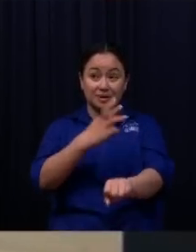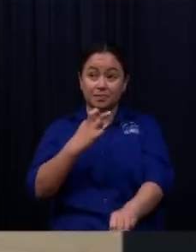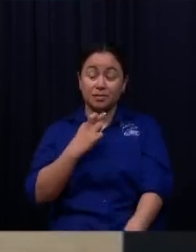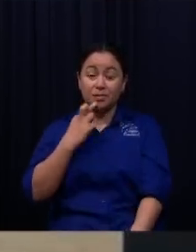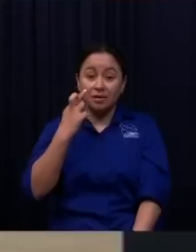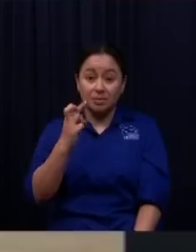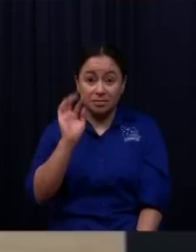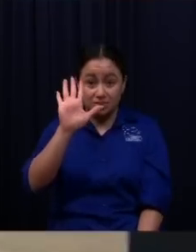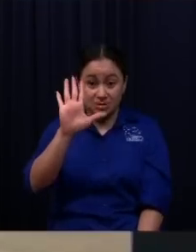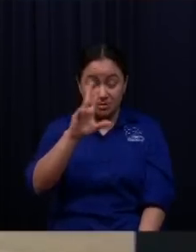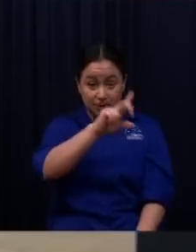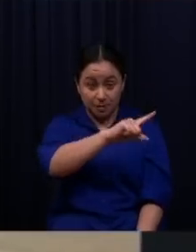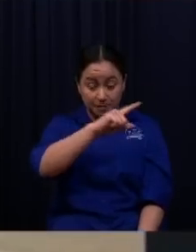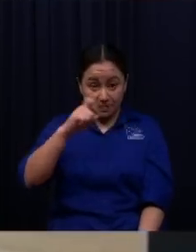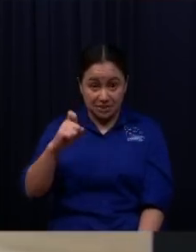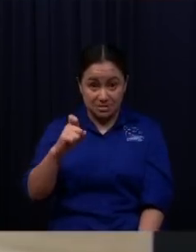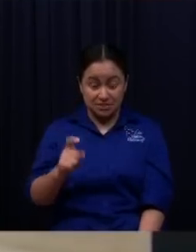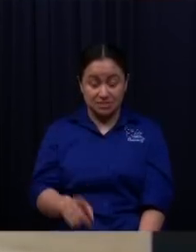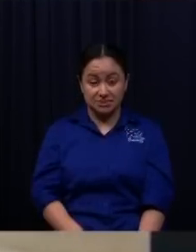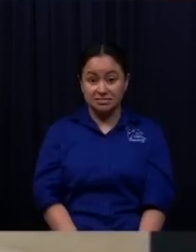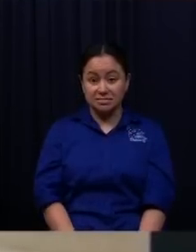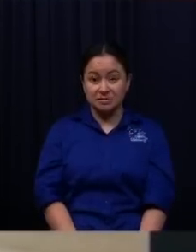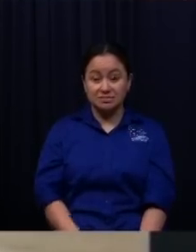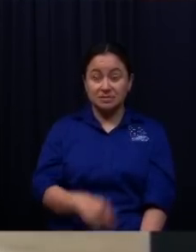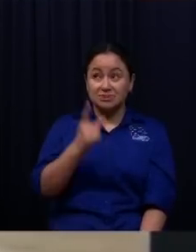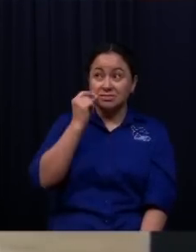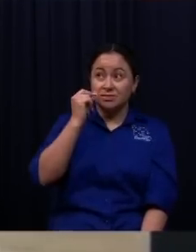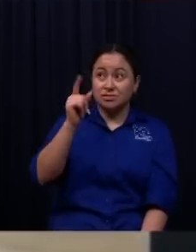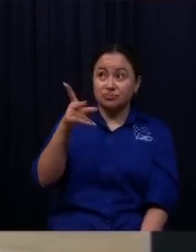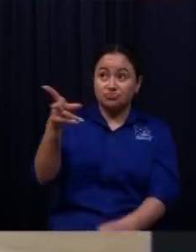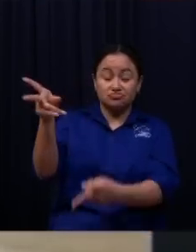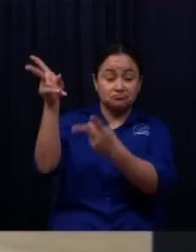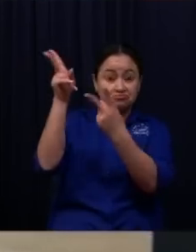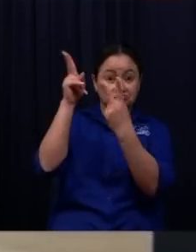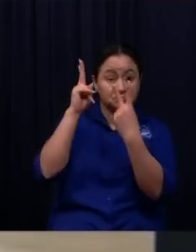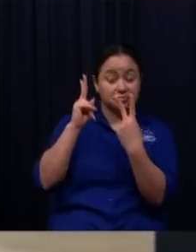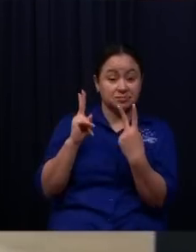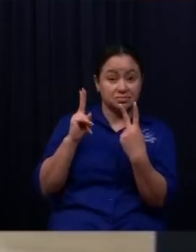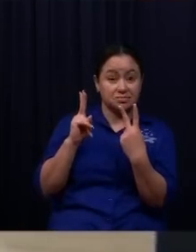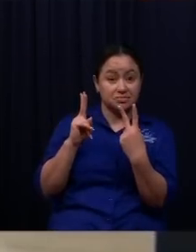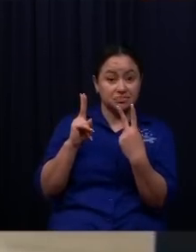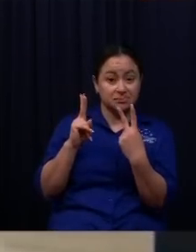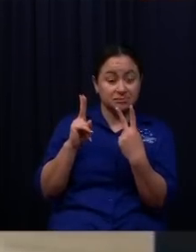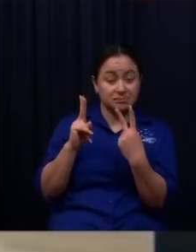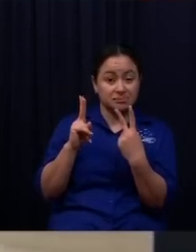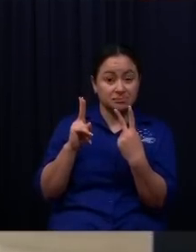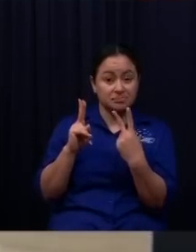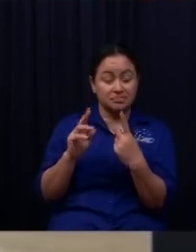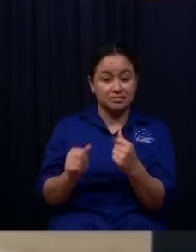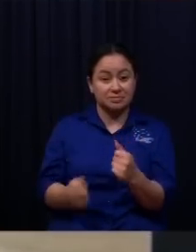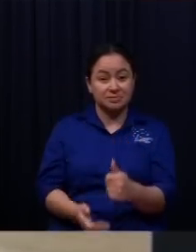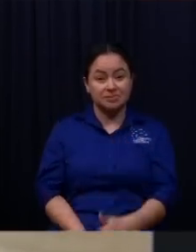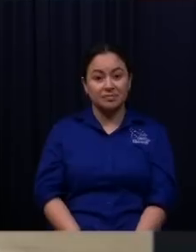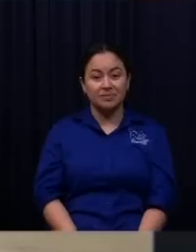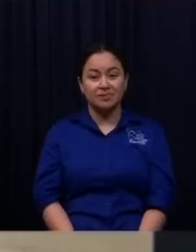Si no ha venido el Señor o no nos ha llevado por otra vía, Padre